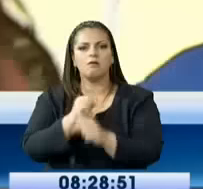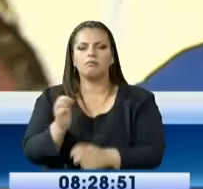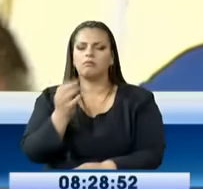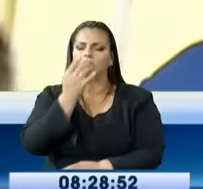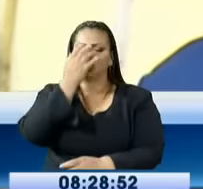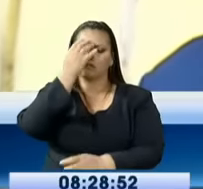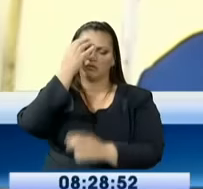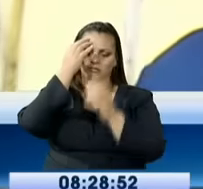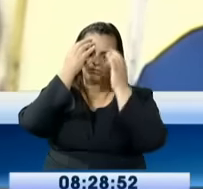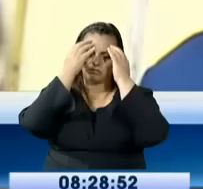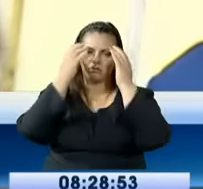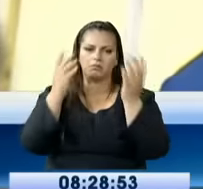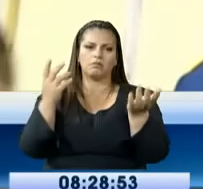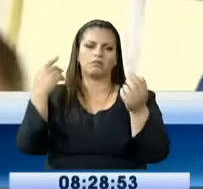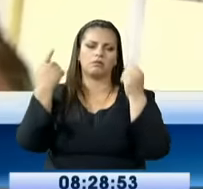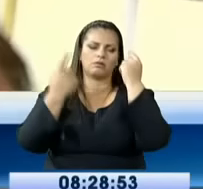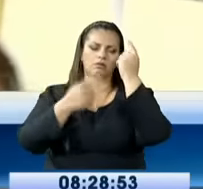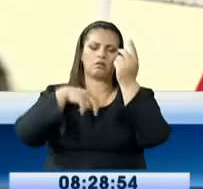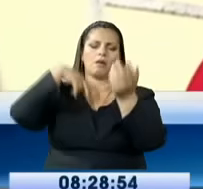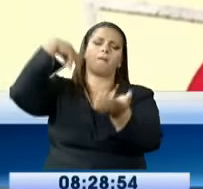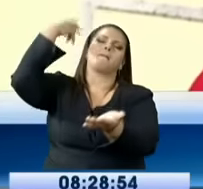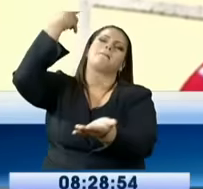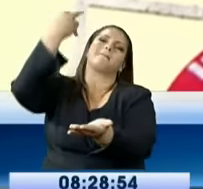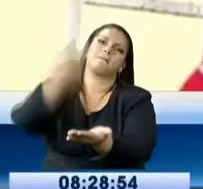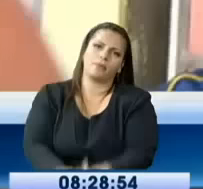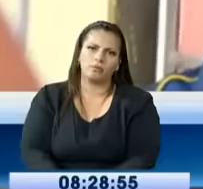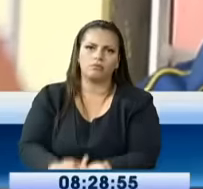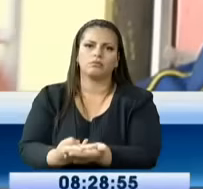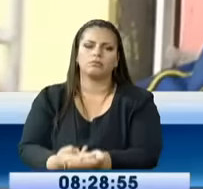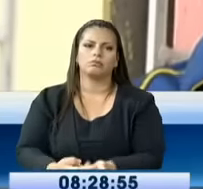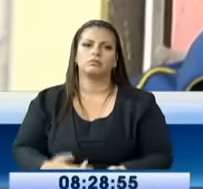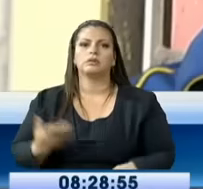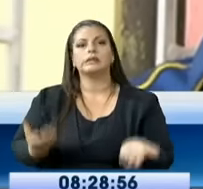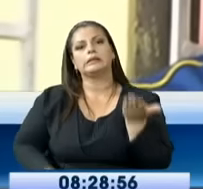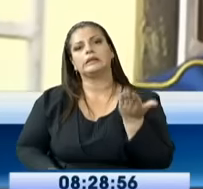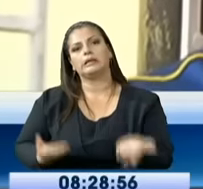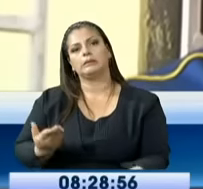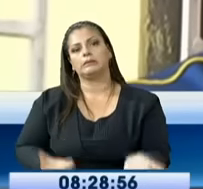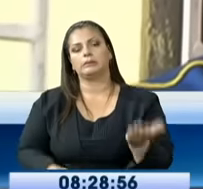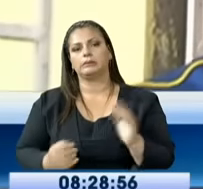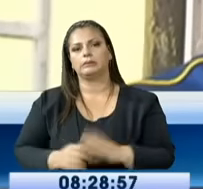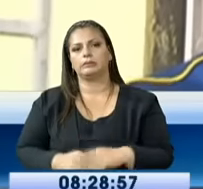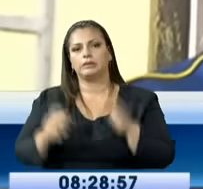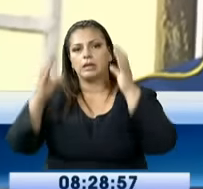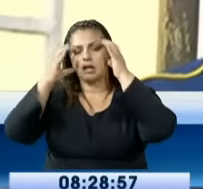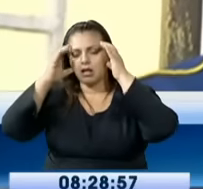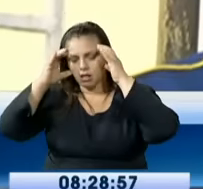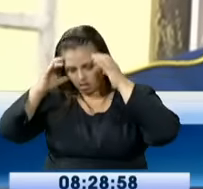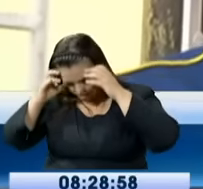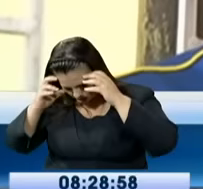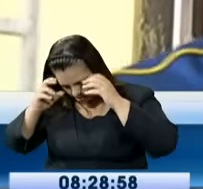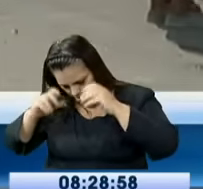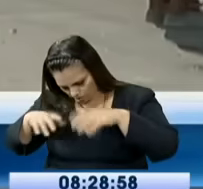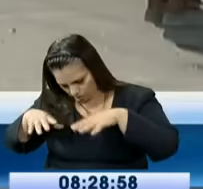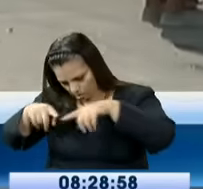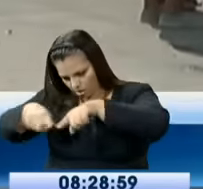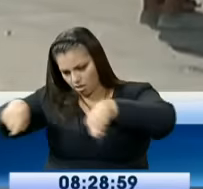afectado. Se haber desmayado por los olores y se haber ahogado. De se haber mareado y se haber caído de cabeza ahí. Eso es lo que se